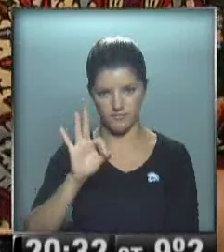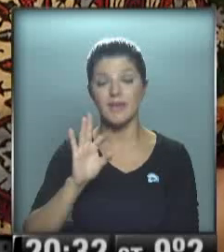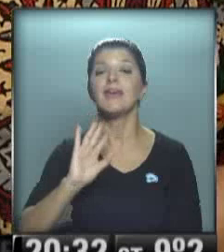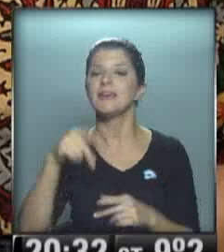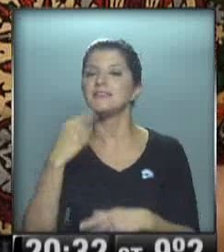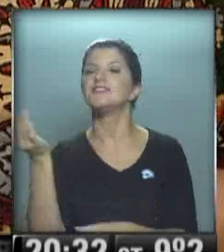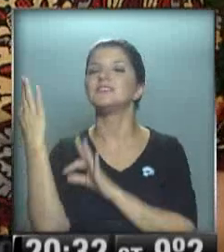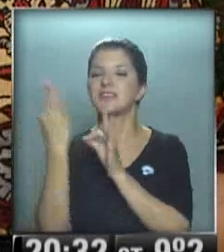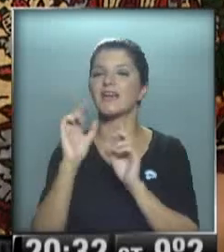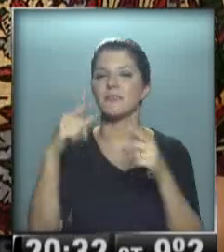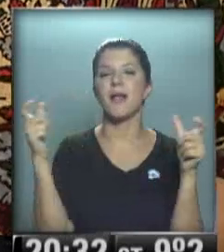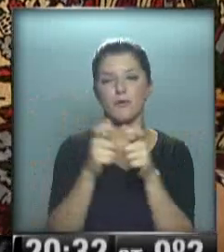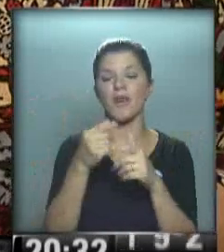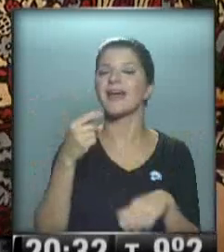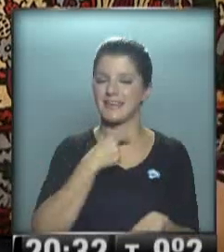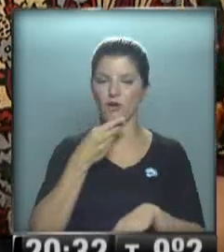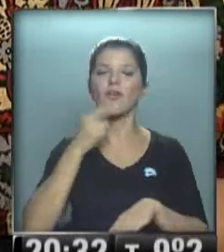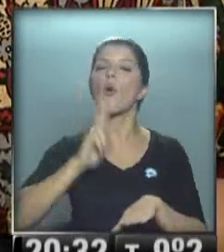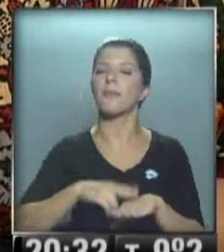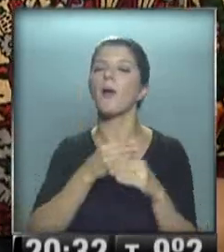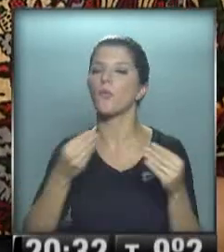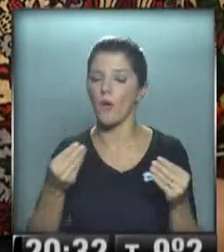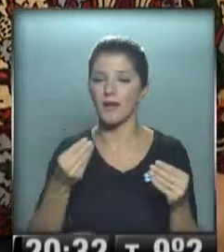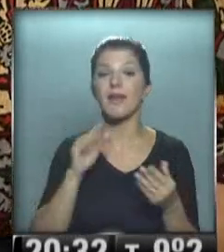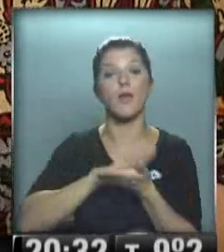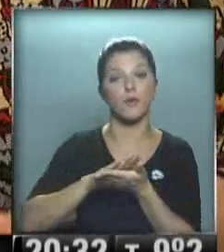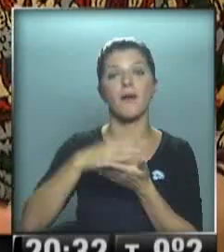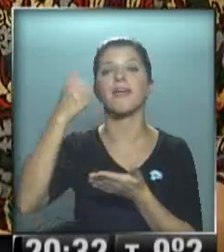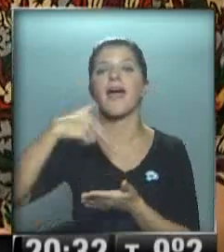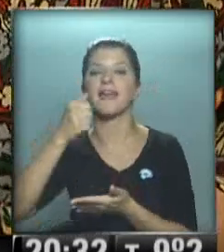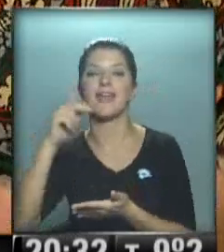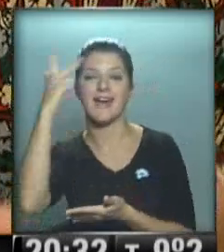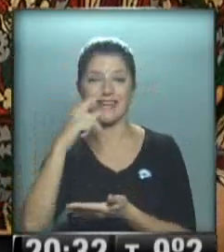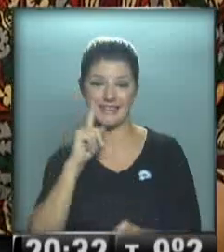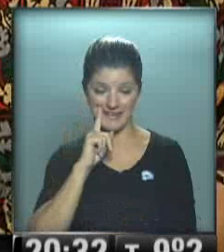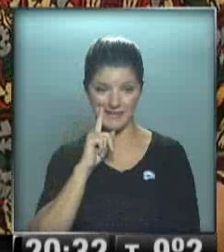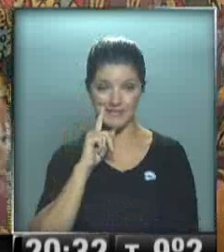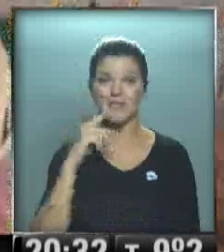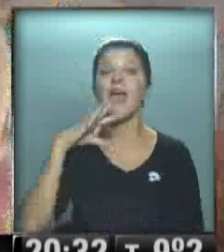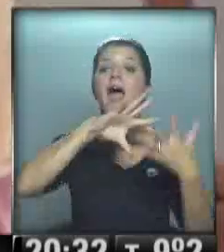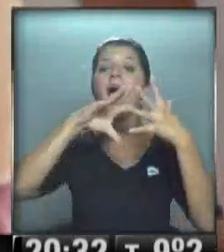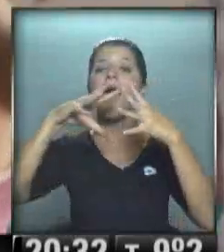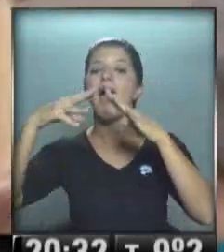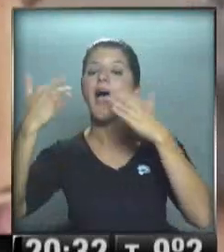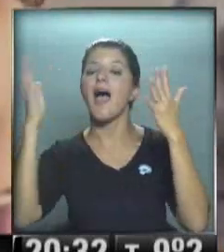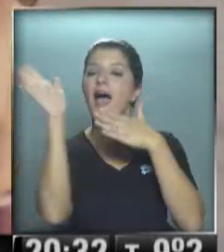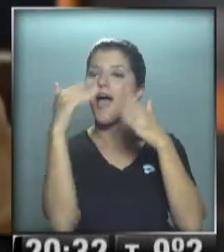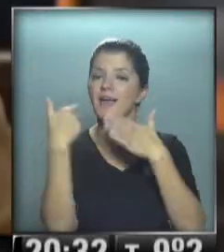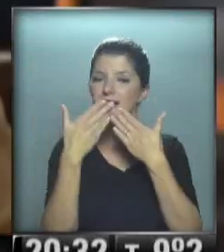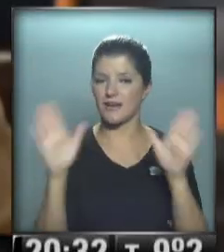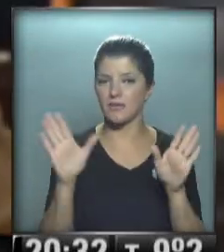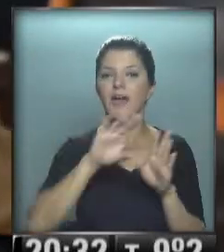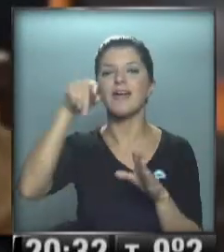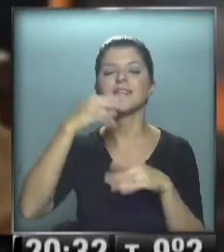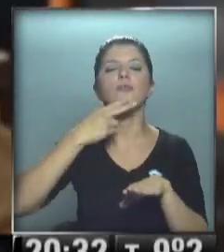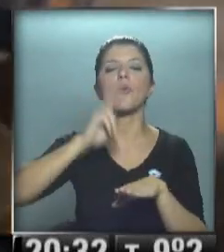película argentina también que queremos recomendar que es la nueva película de an aire libre Esta es la recomendada de este día por qué Porque es una